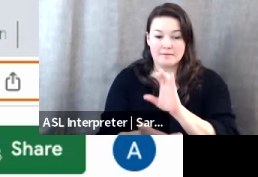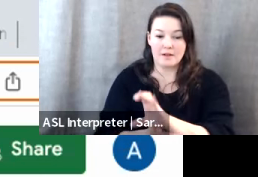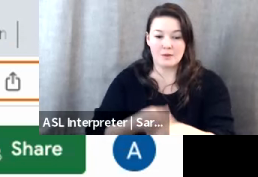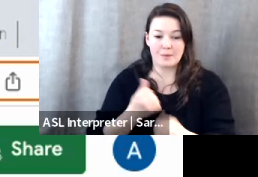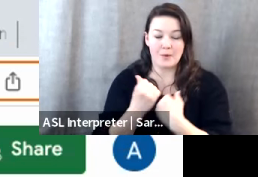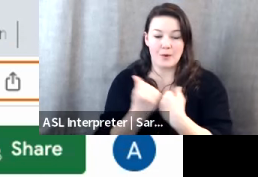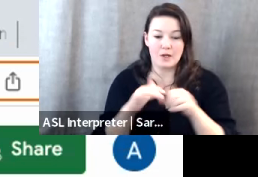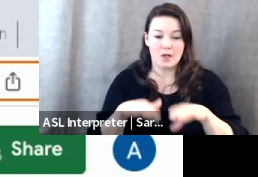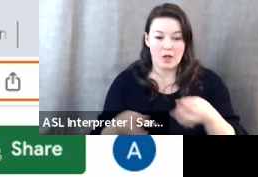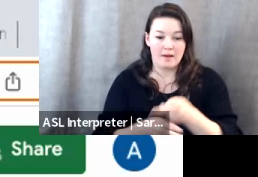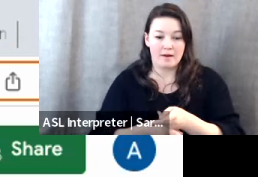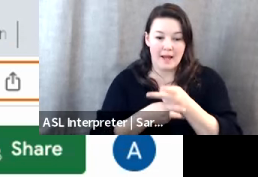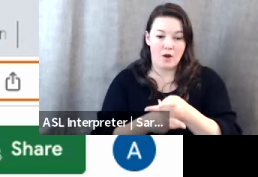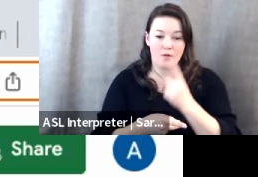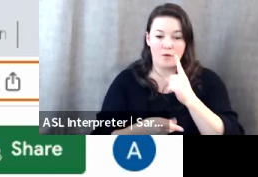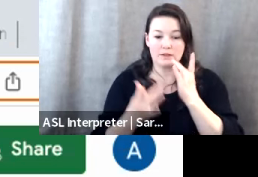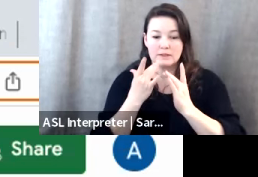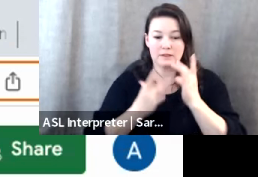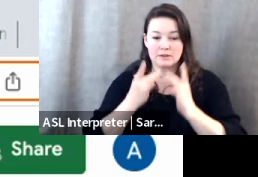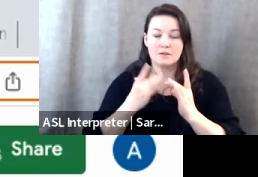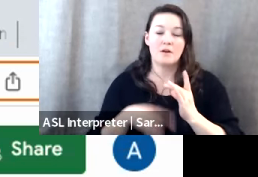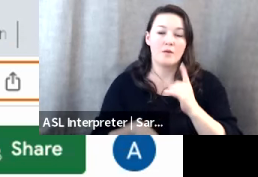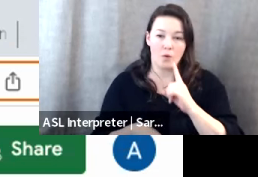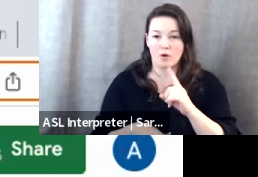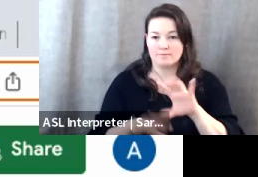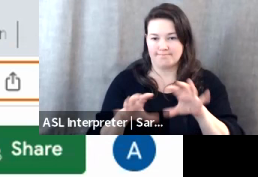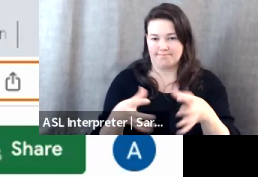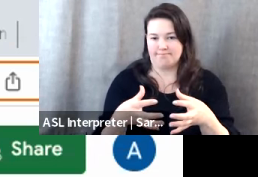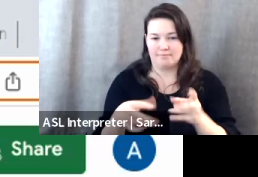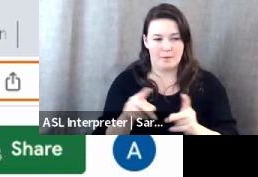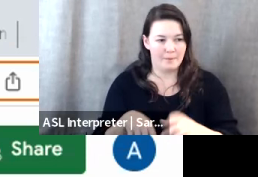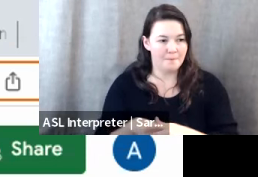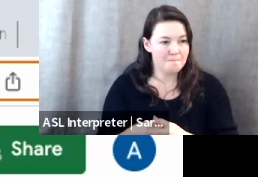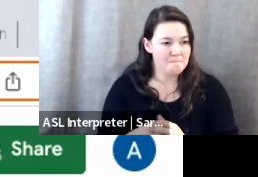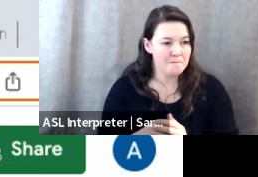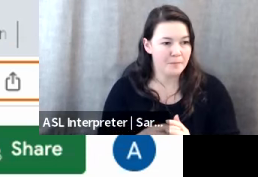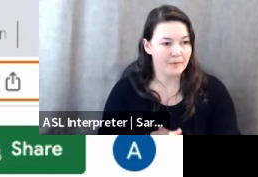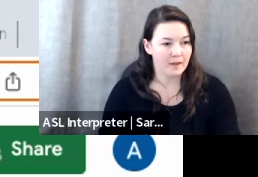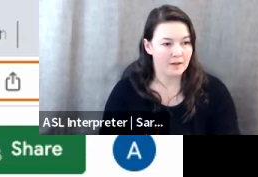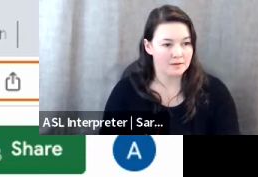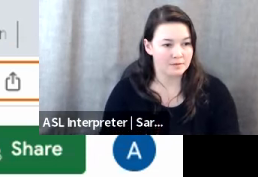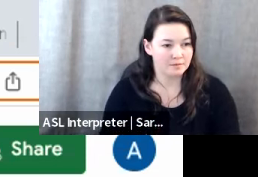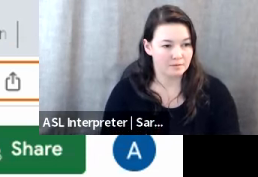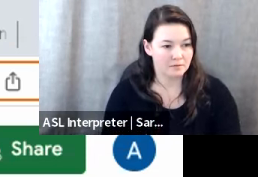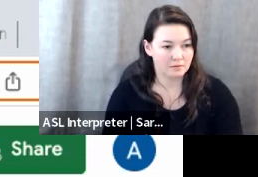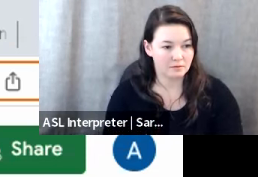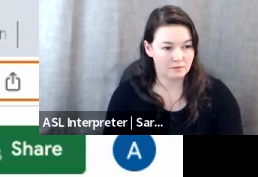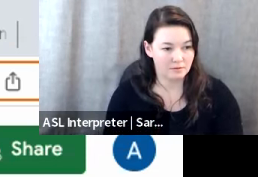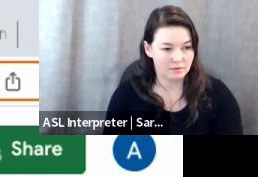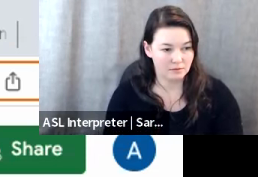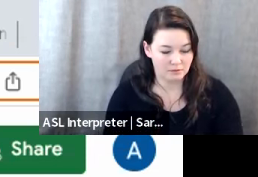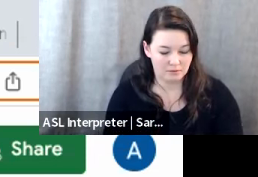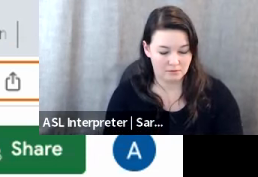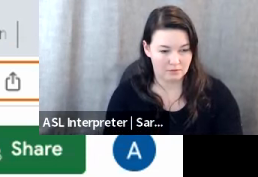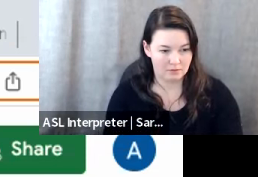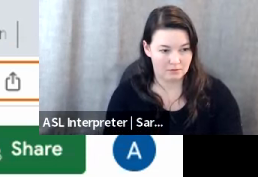subvencionar lo que es cuidado de niños y niñería para los de bajo ingresos en nuestra población.